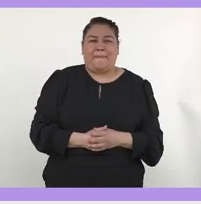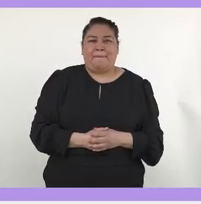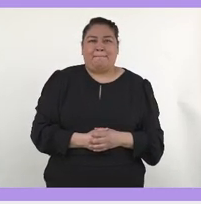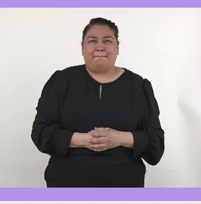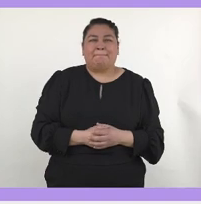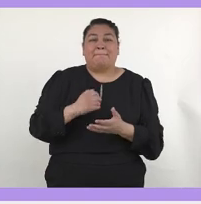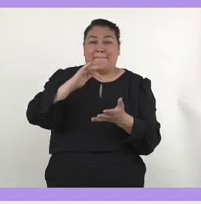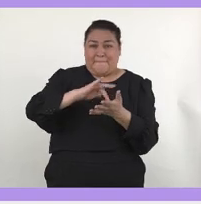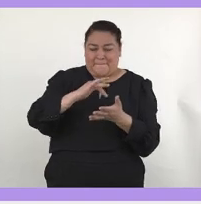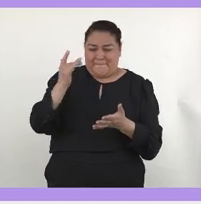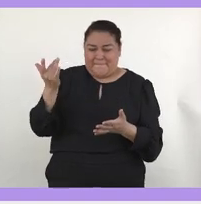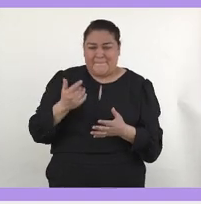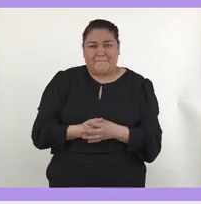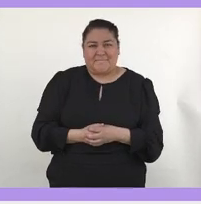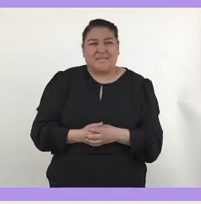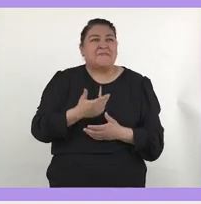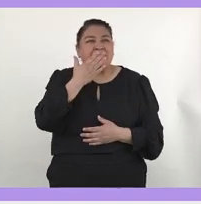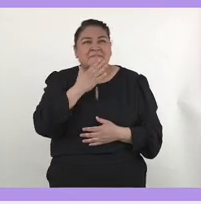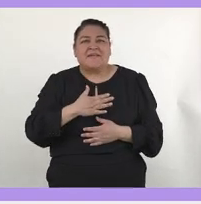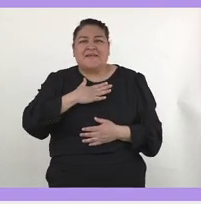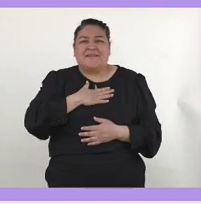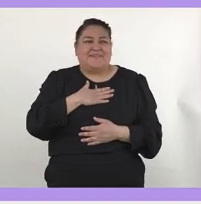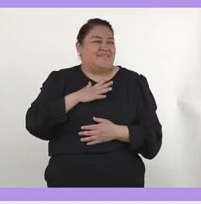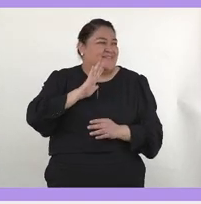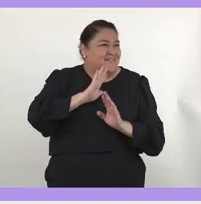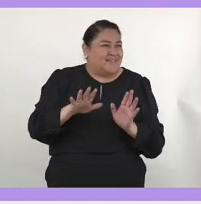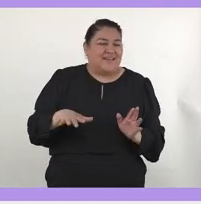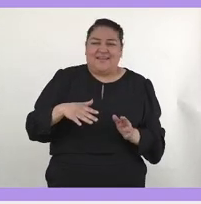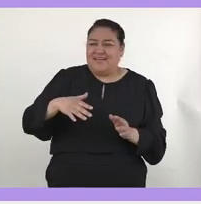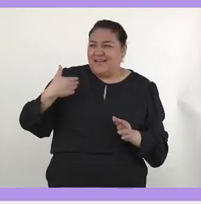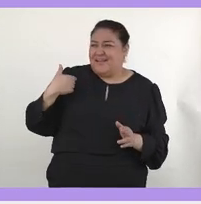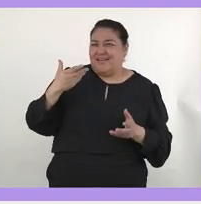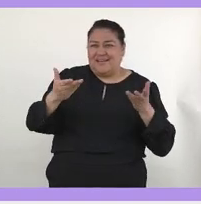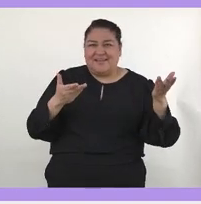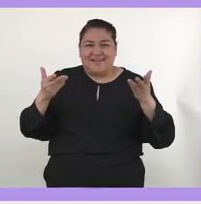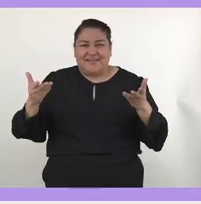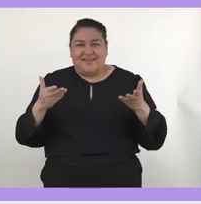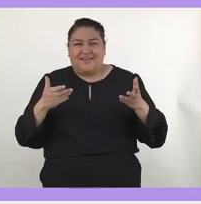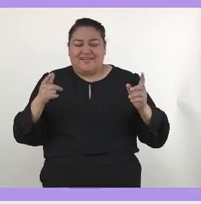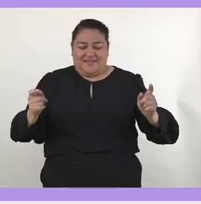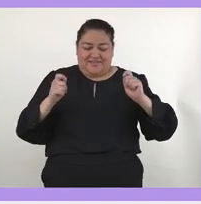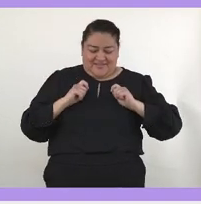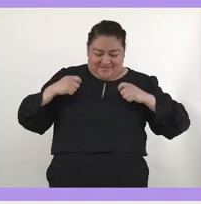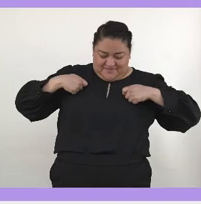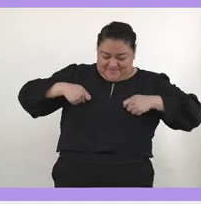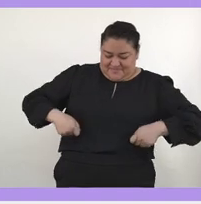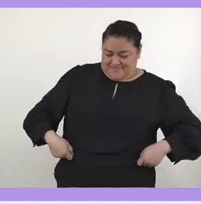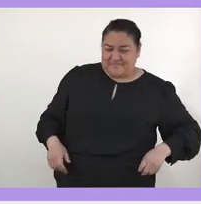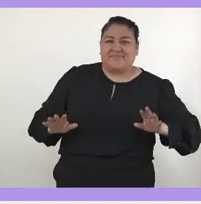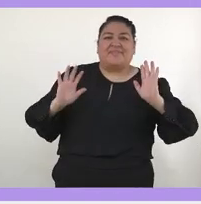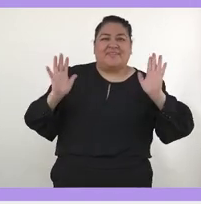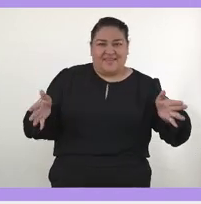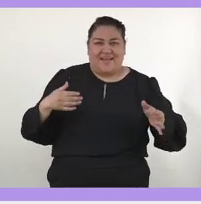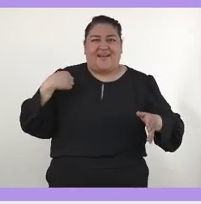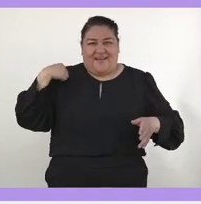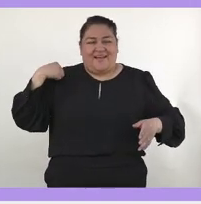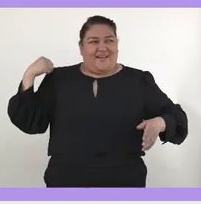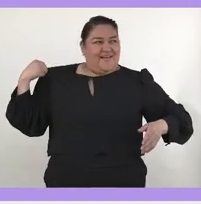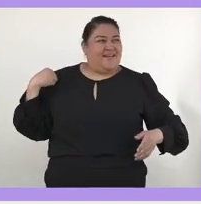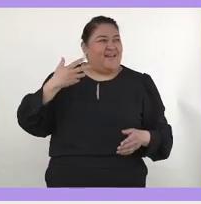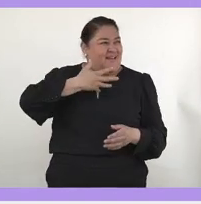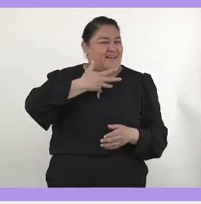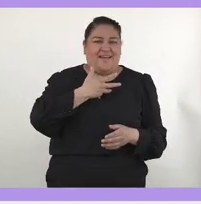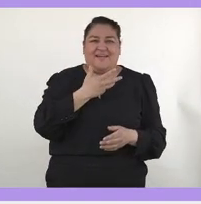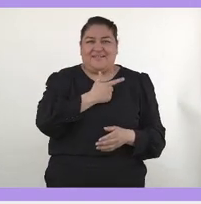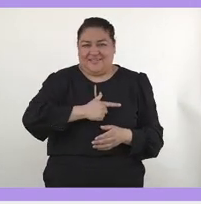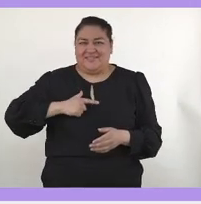Muchas gracias Bueno yo ya salí ganona no después de que la estaban pidiendo yo ya traigo la playera puesta Qué gusto poderlos acompañar a todos en